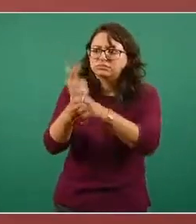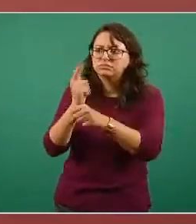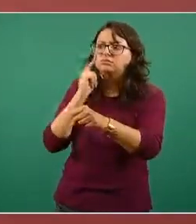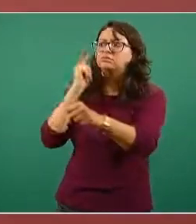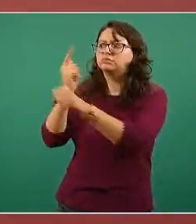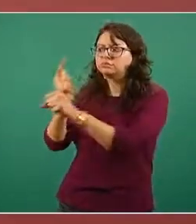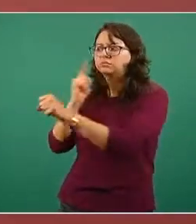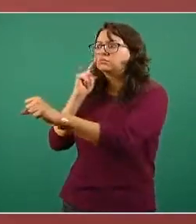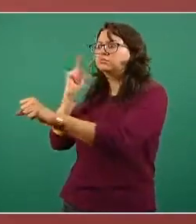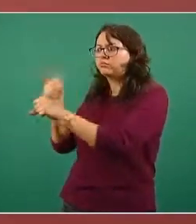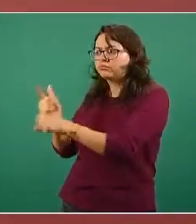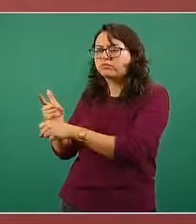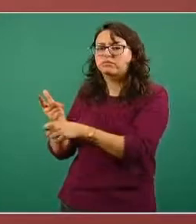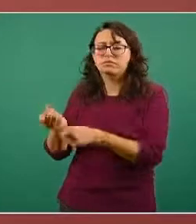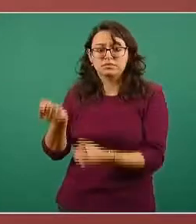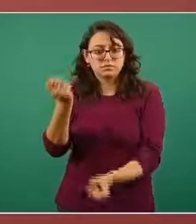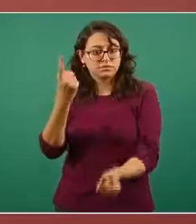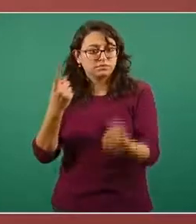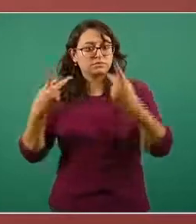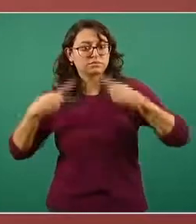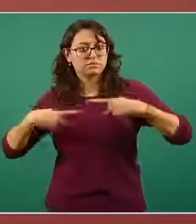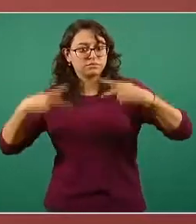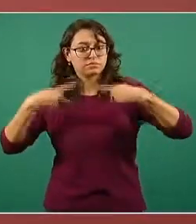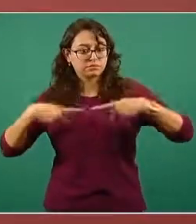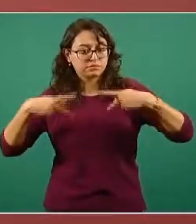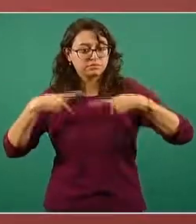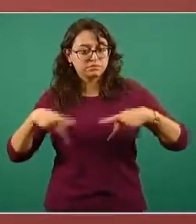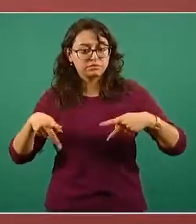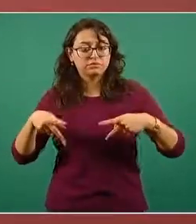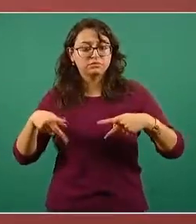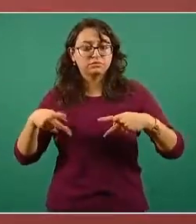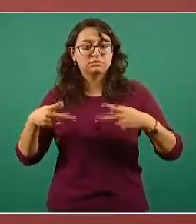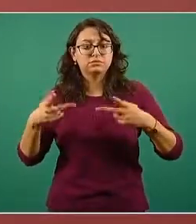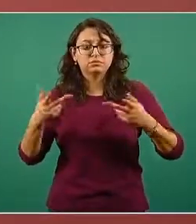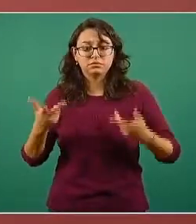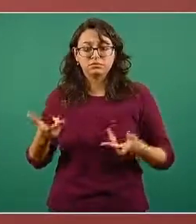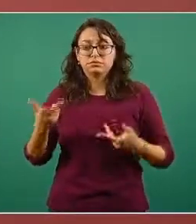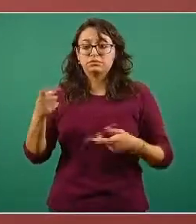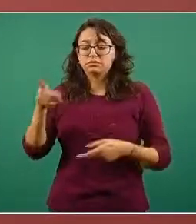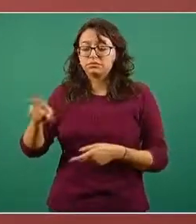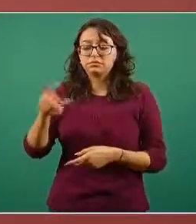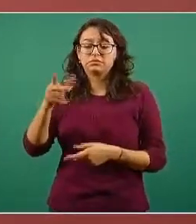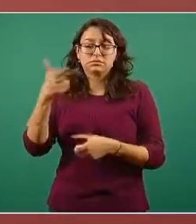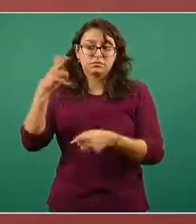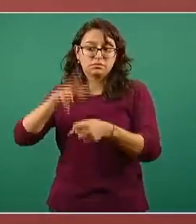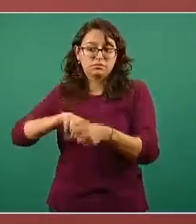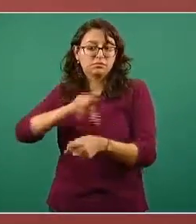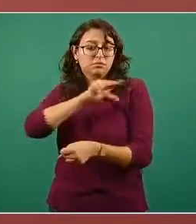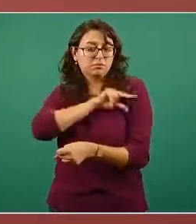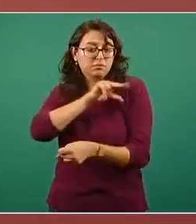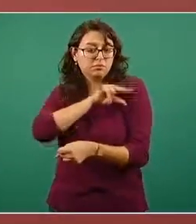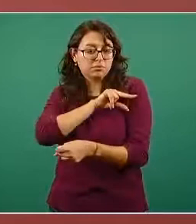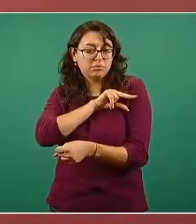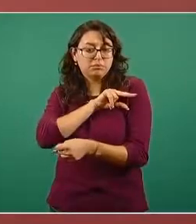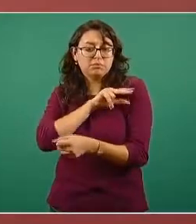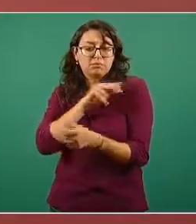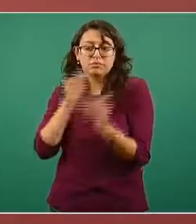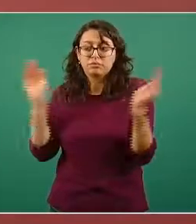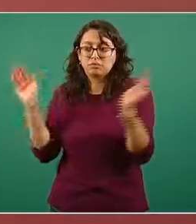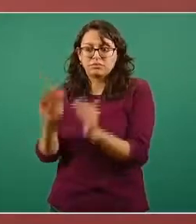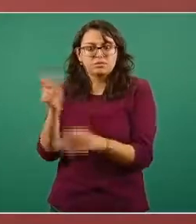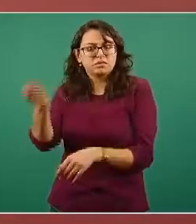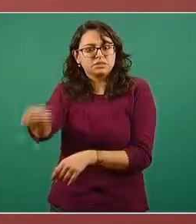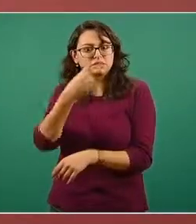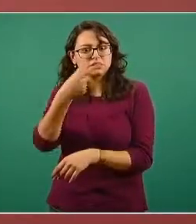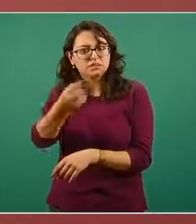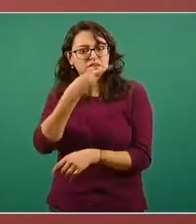largo de todos estos meses que en no pocas consultas, sobre todo consultas privadas pequeñas, se abusa de los